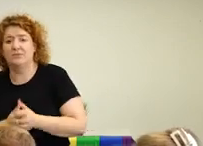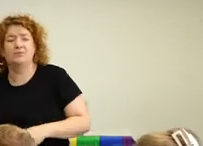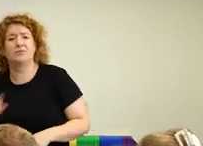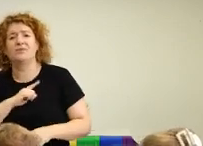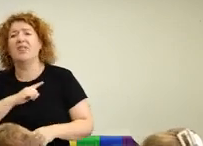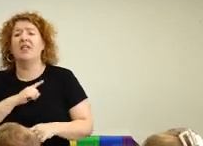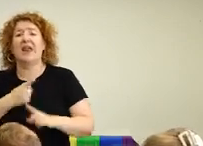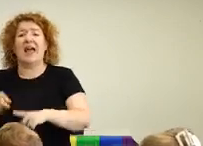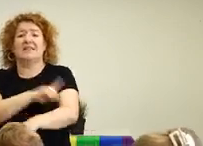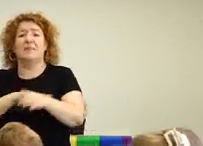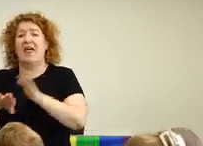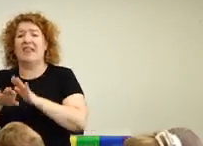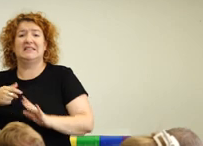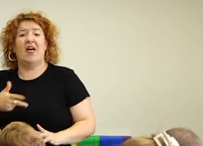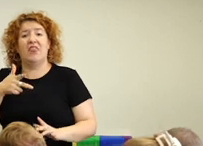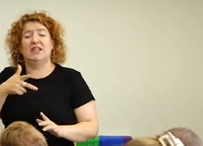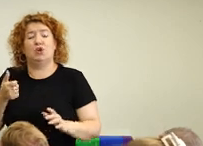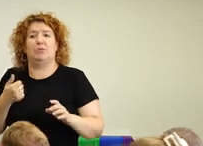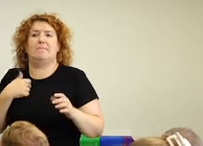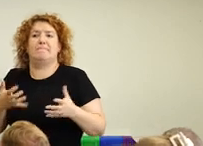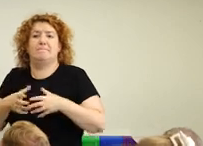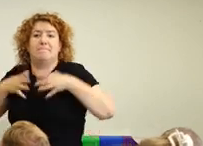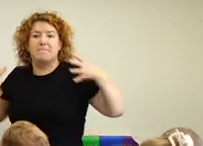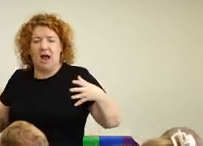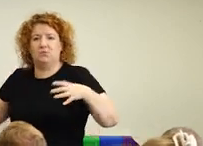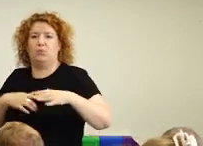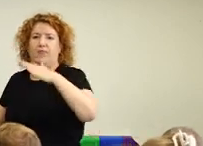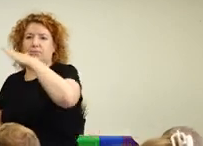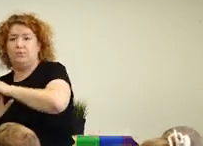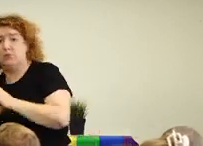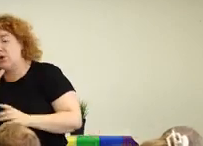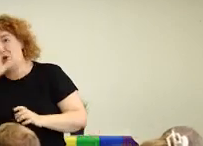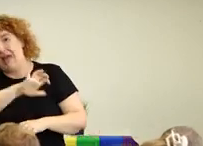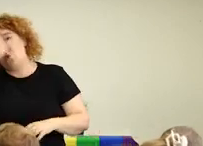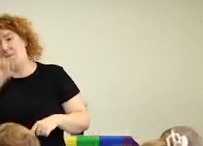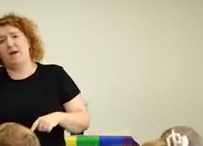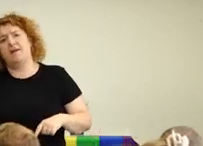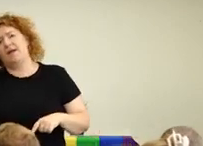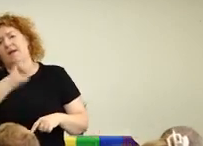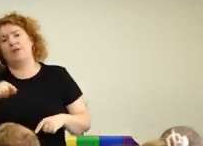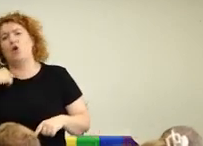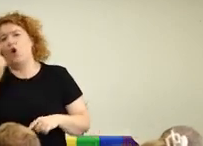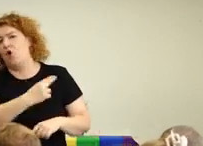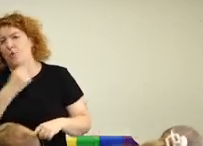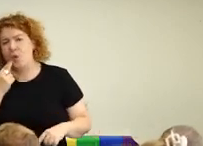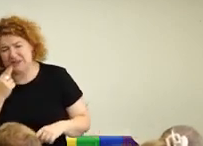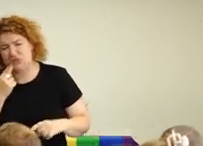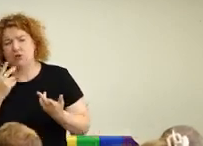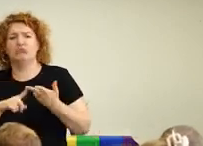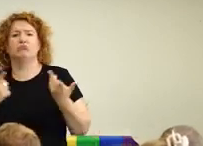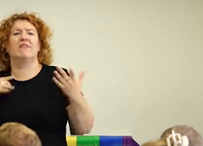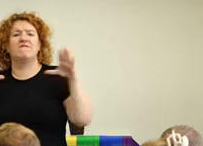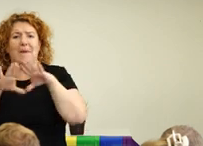con más derechos y necesitamos que haya un compromiso firme de los pueblos de Europa por la paz, por los derechos feministas, por los